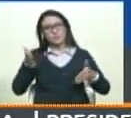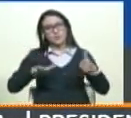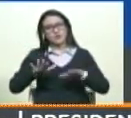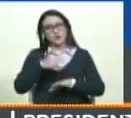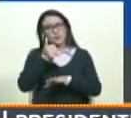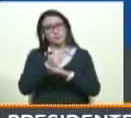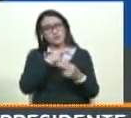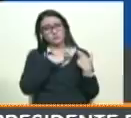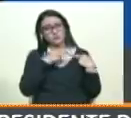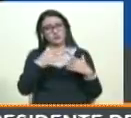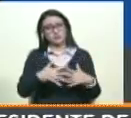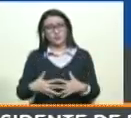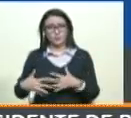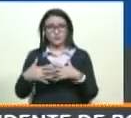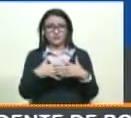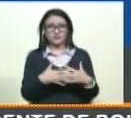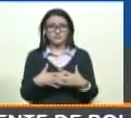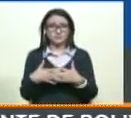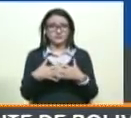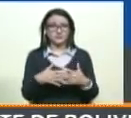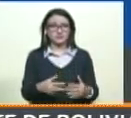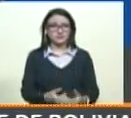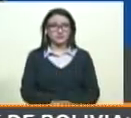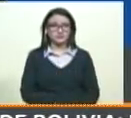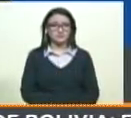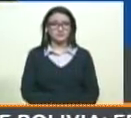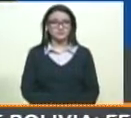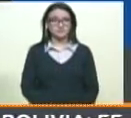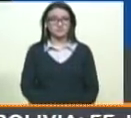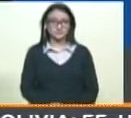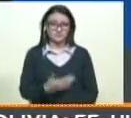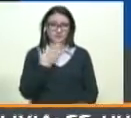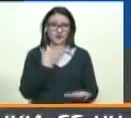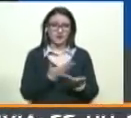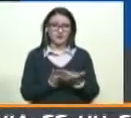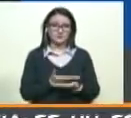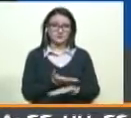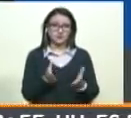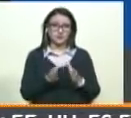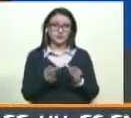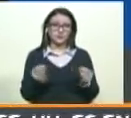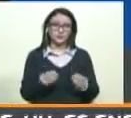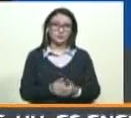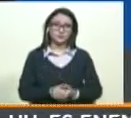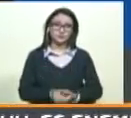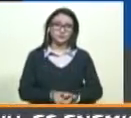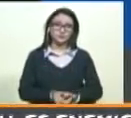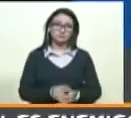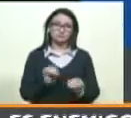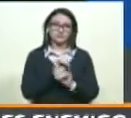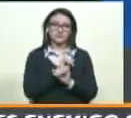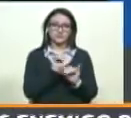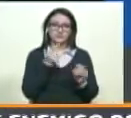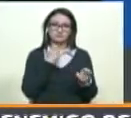su responsabilidad. Bueno. Muchísimas gracias a todos por su presencia. Ha